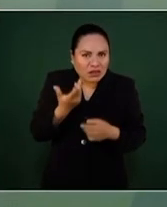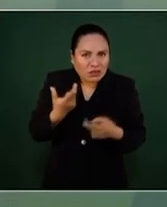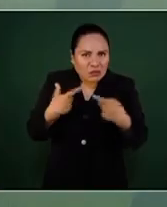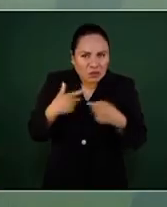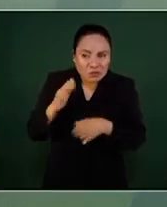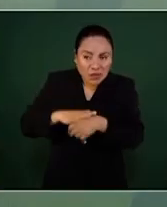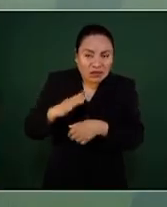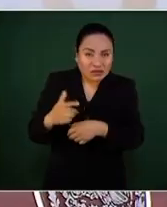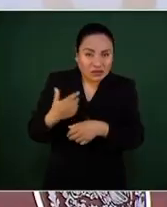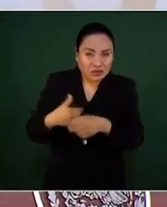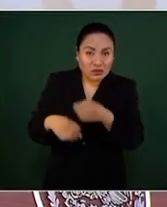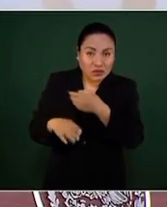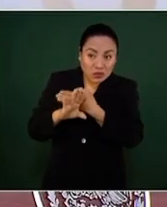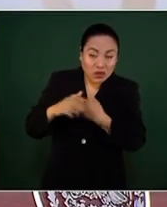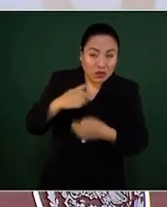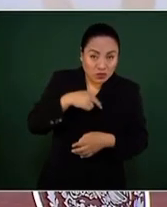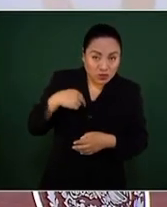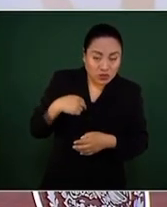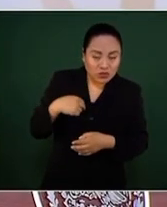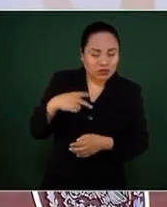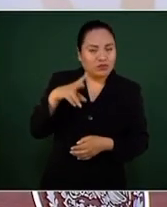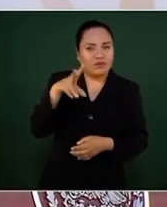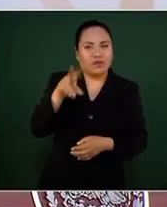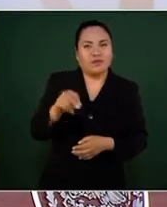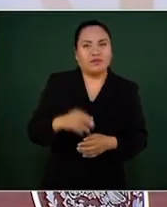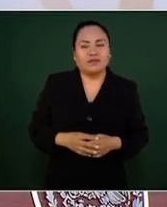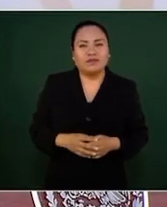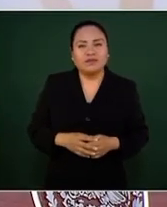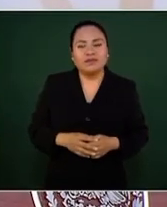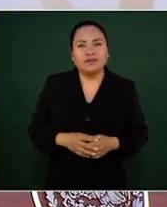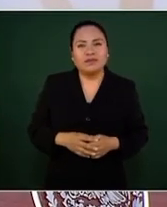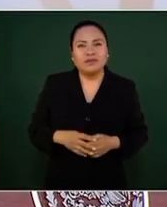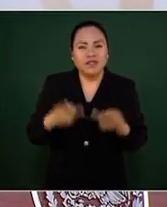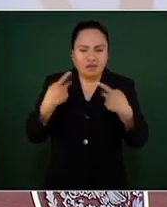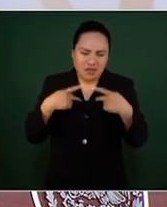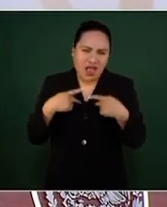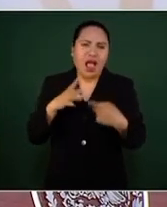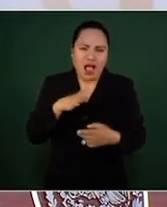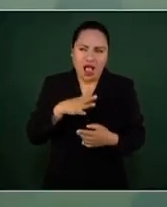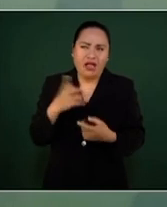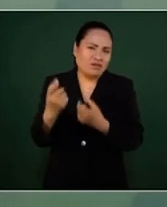pero es gente que no quiere